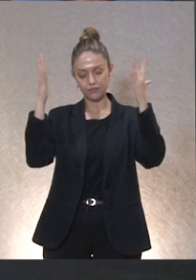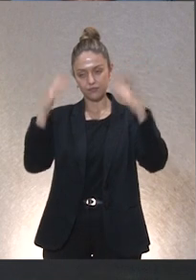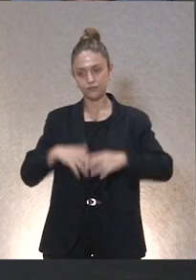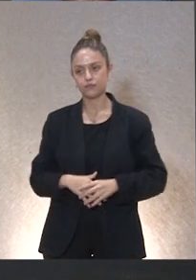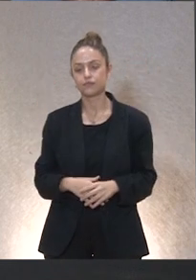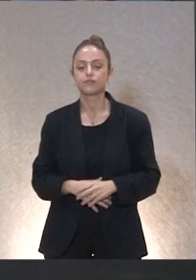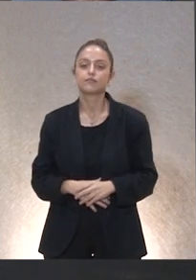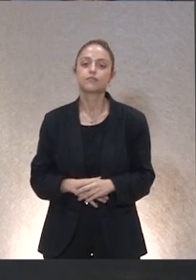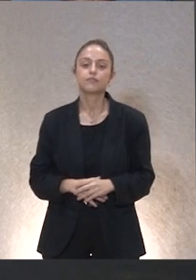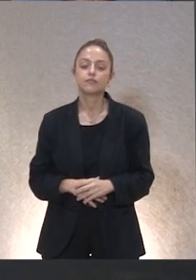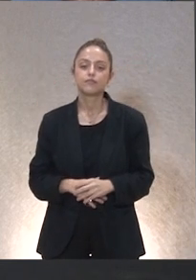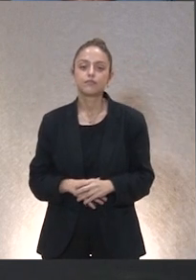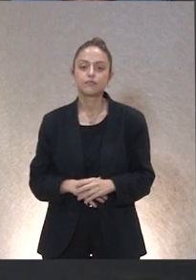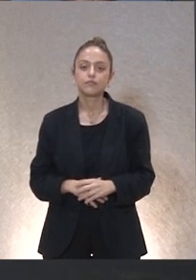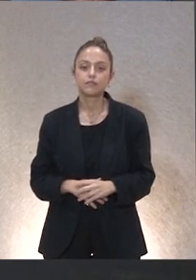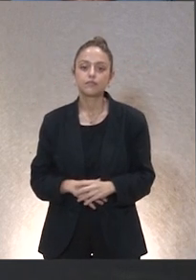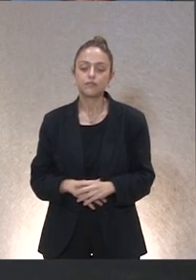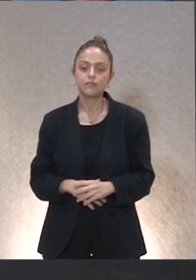Victoria muy